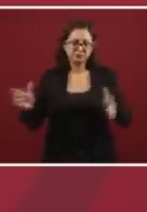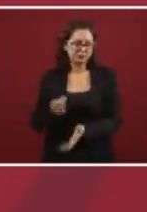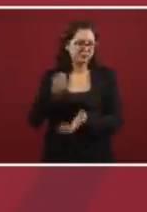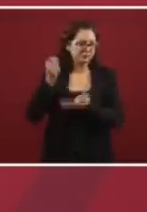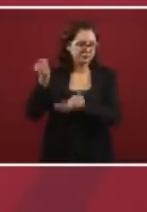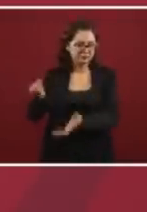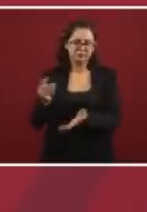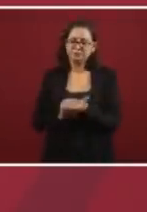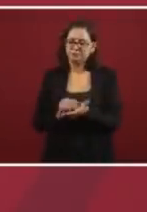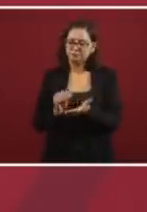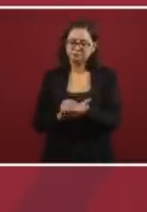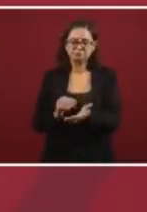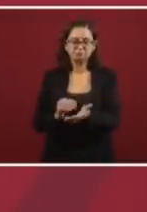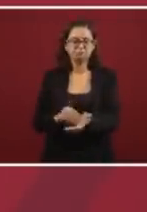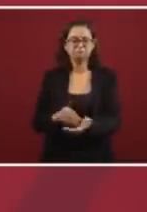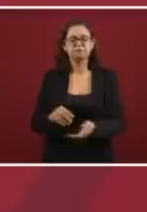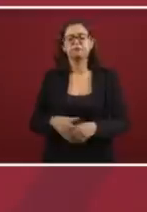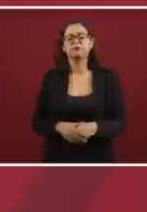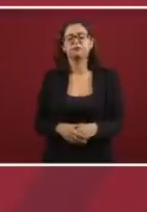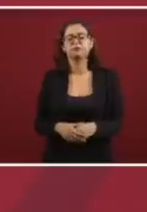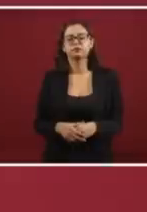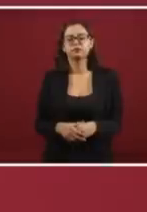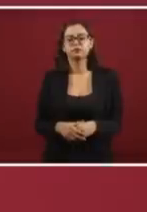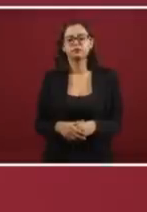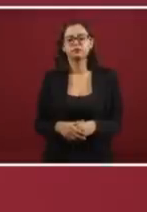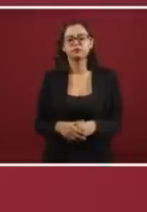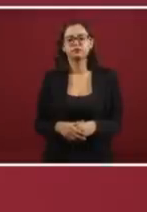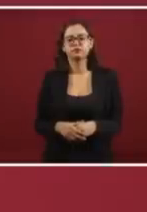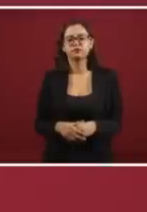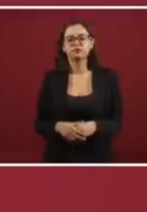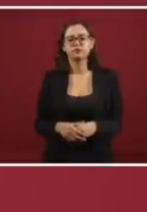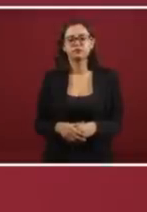crecimiento económico estamos